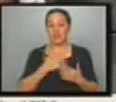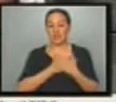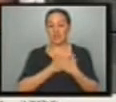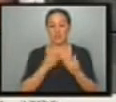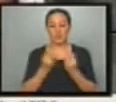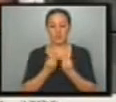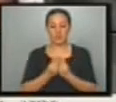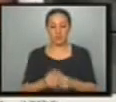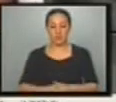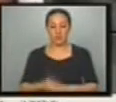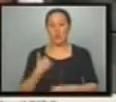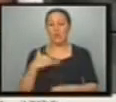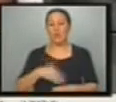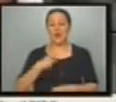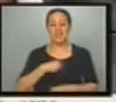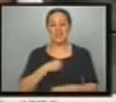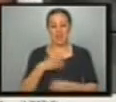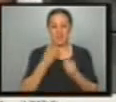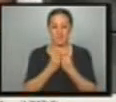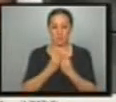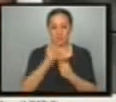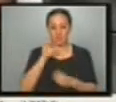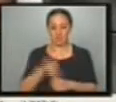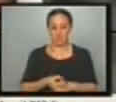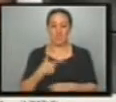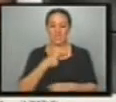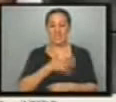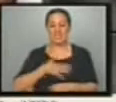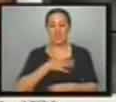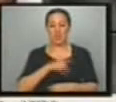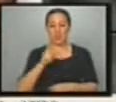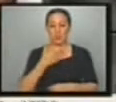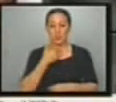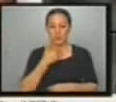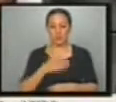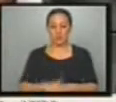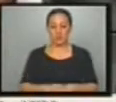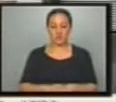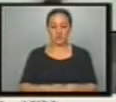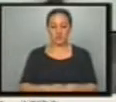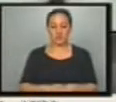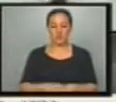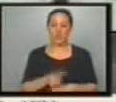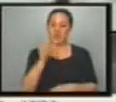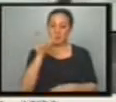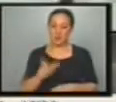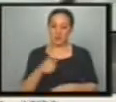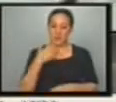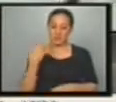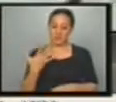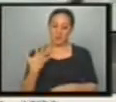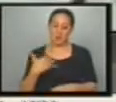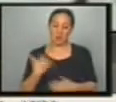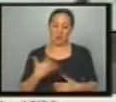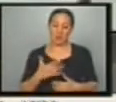mucho seguramente se nota mucho de ese sentimiento en su voz y la verdad tiene una personalidad digna de destacar